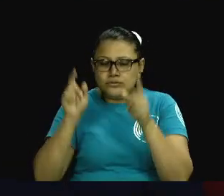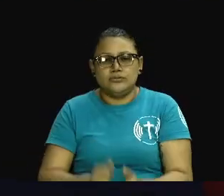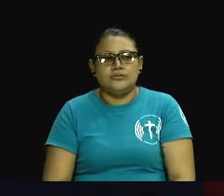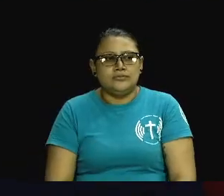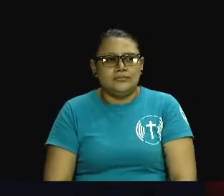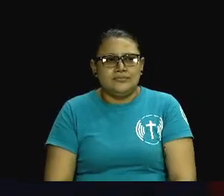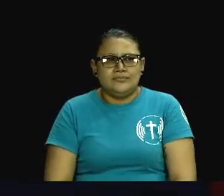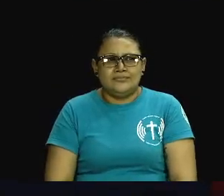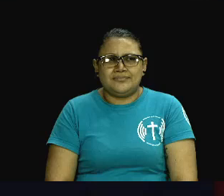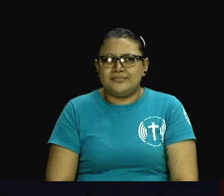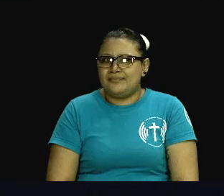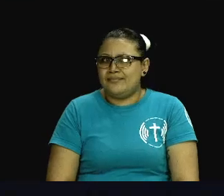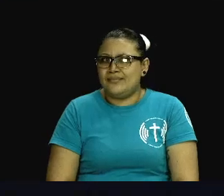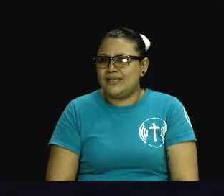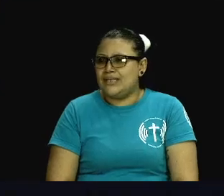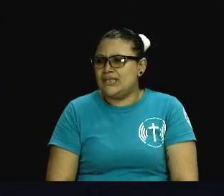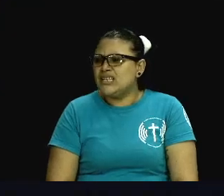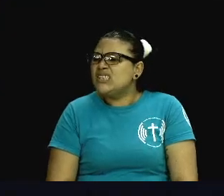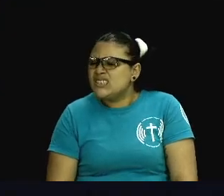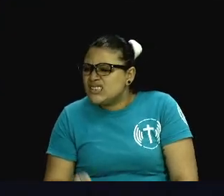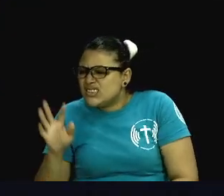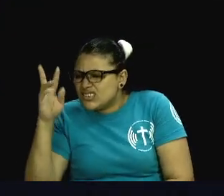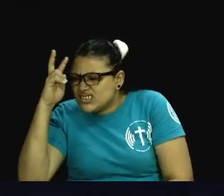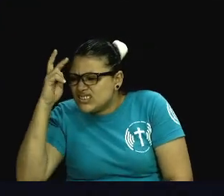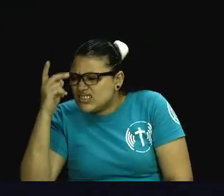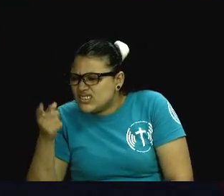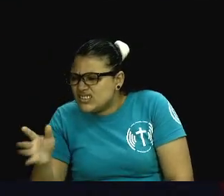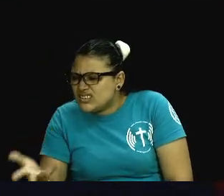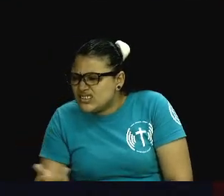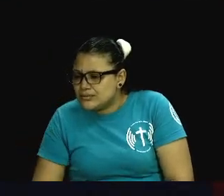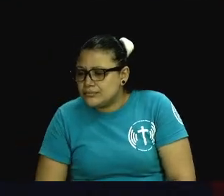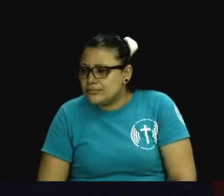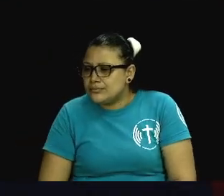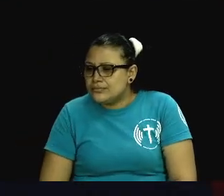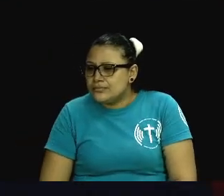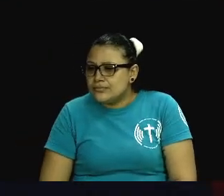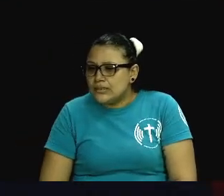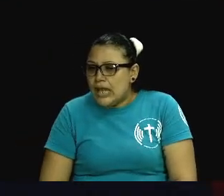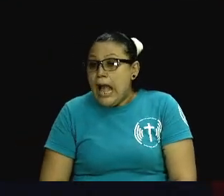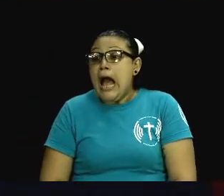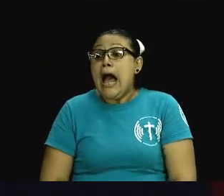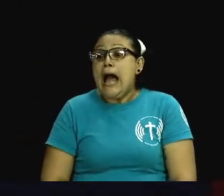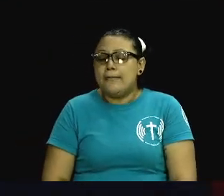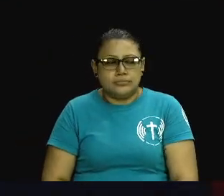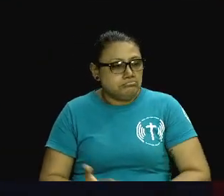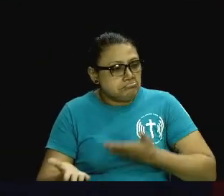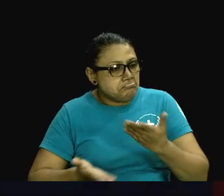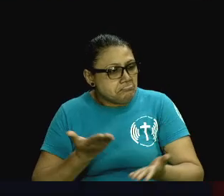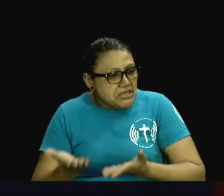y ponen esto y esto para que es para que nos vaya bien en la venta